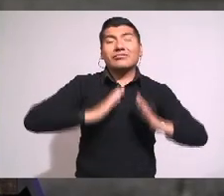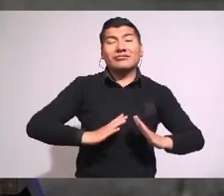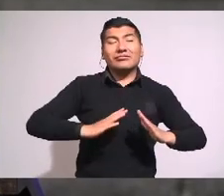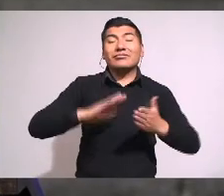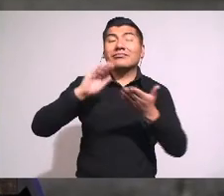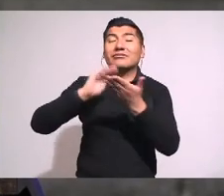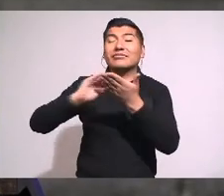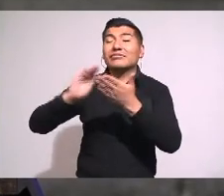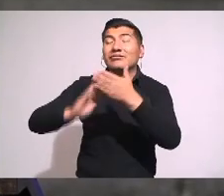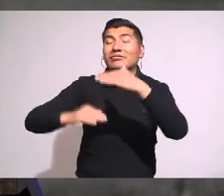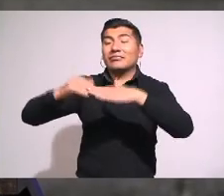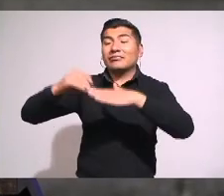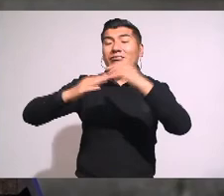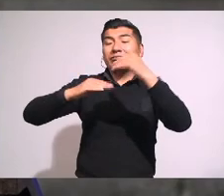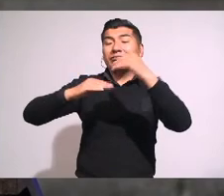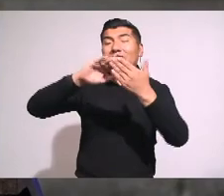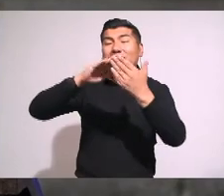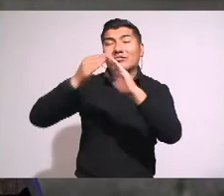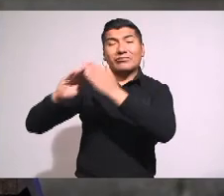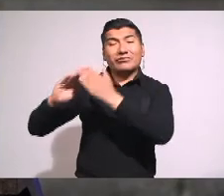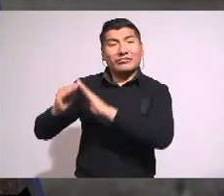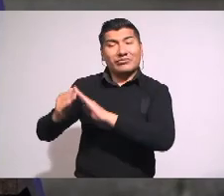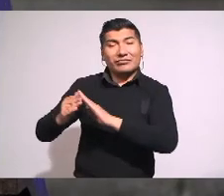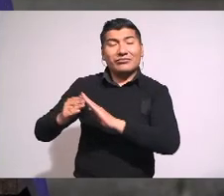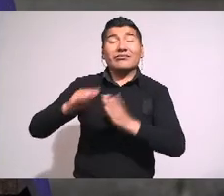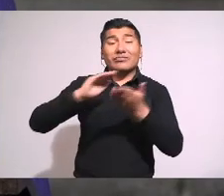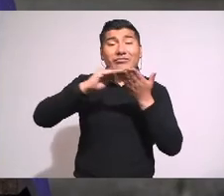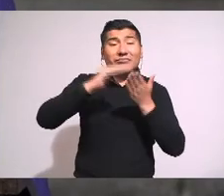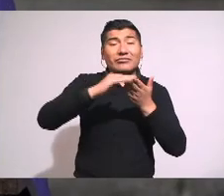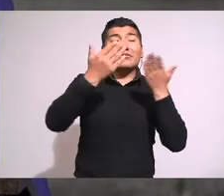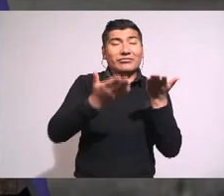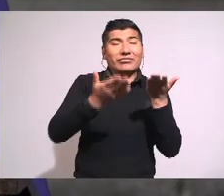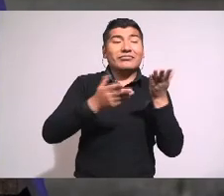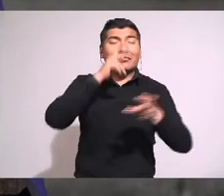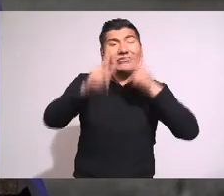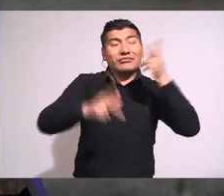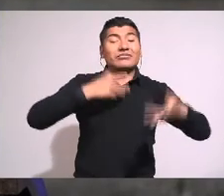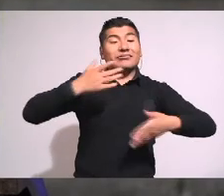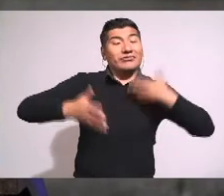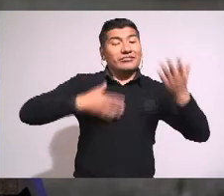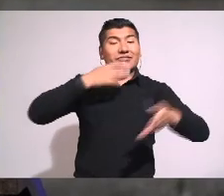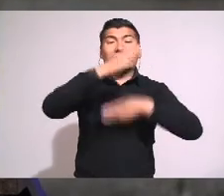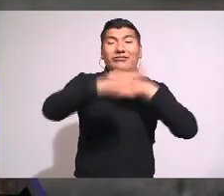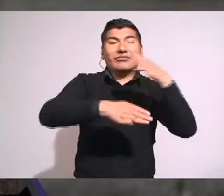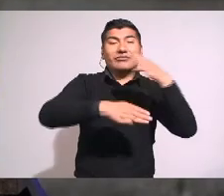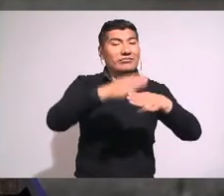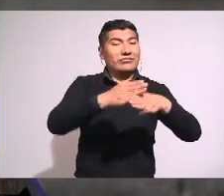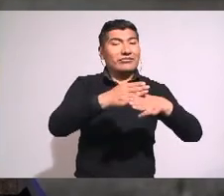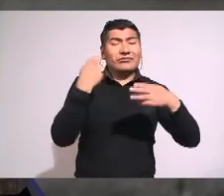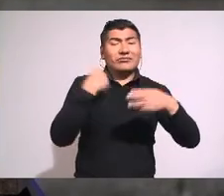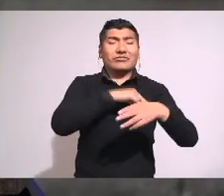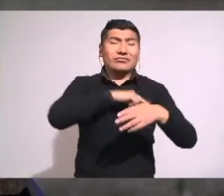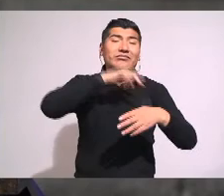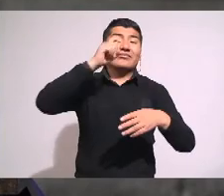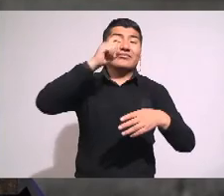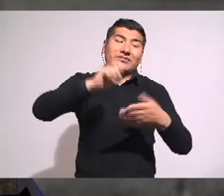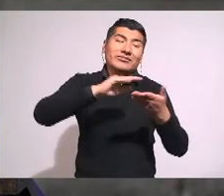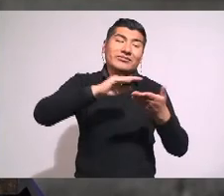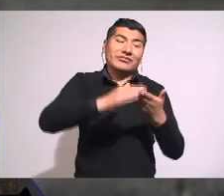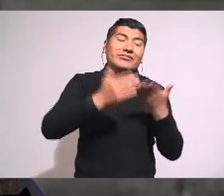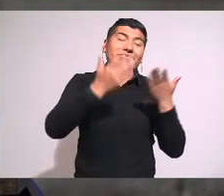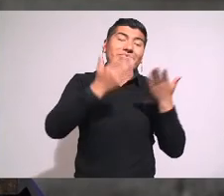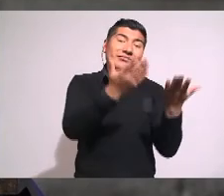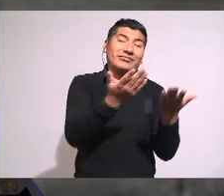El perdón nos hace sentir los hombres más felices del mundo. ¿Por qué no nos damos el gusto de perdonar?